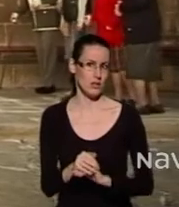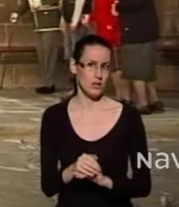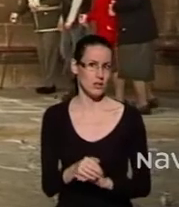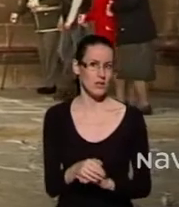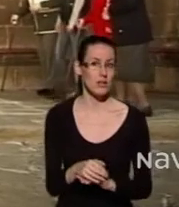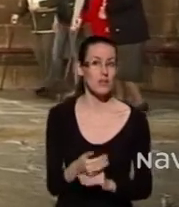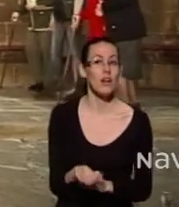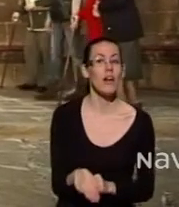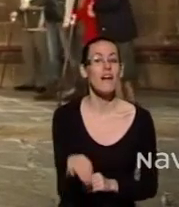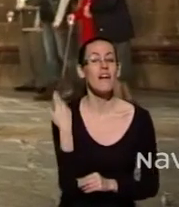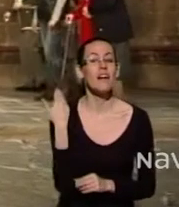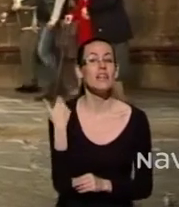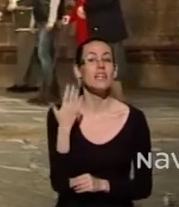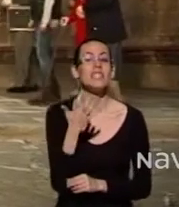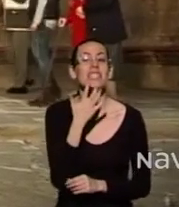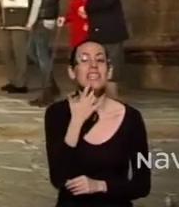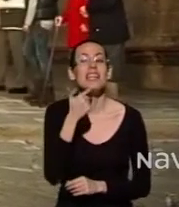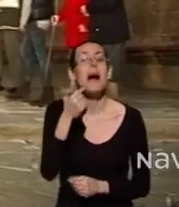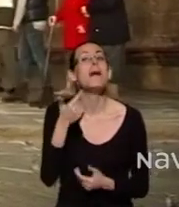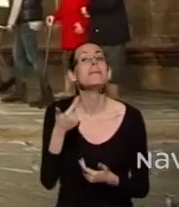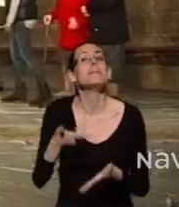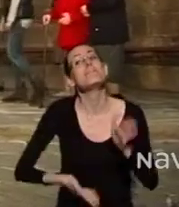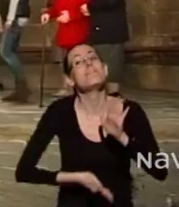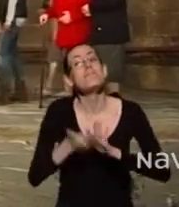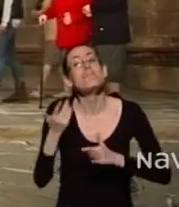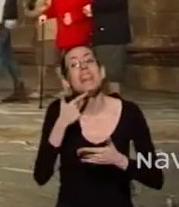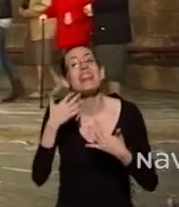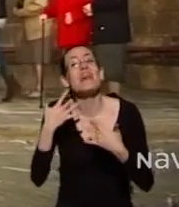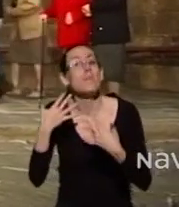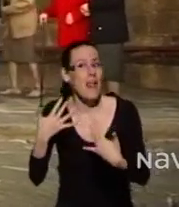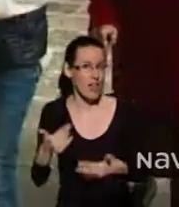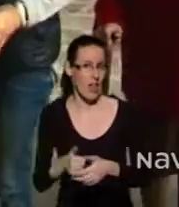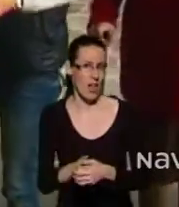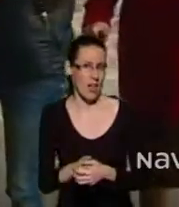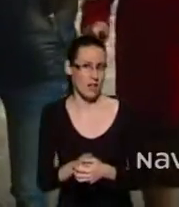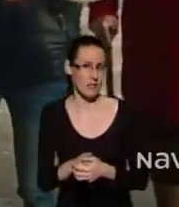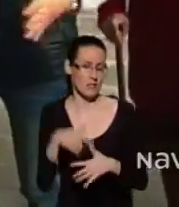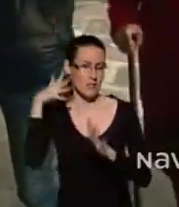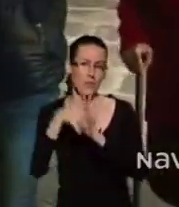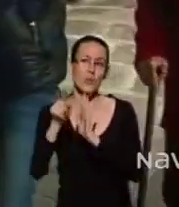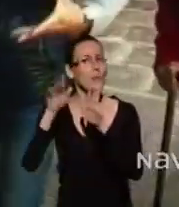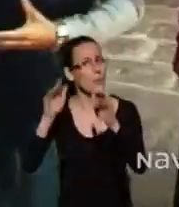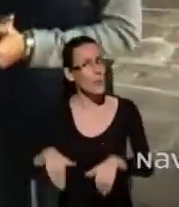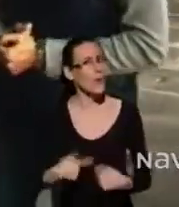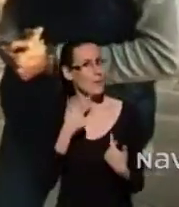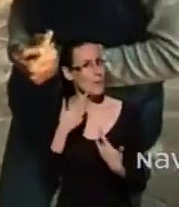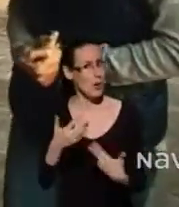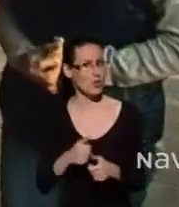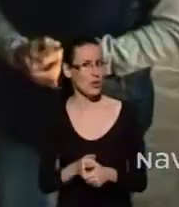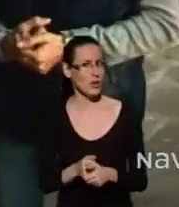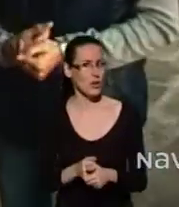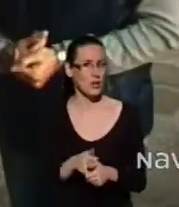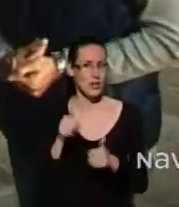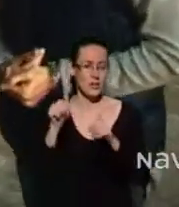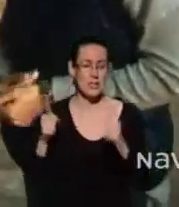llamaban, mandaban a los quehaceres, por eso. Vete templada, para que vuelvas enseguida. Y aquí ensayáis para ir templadas.